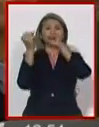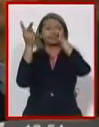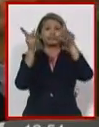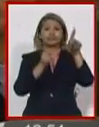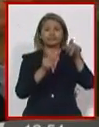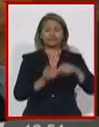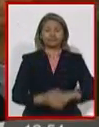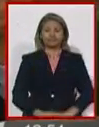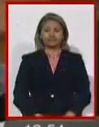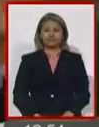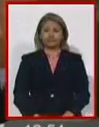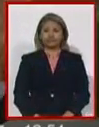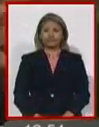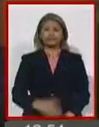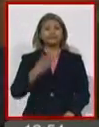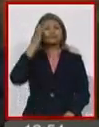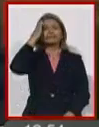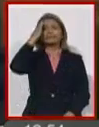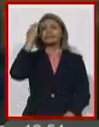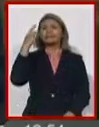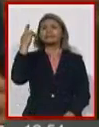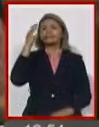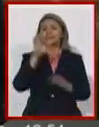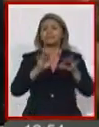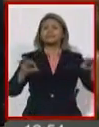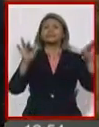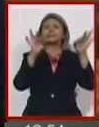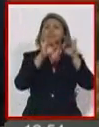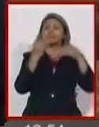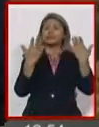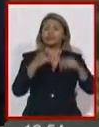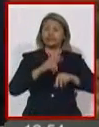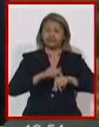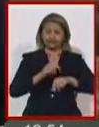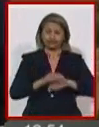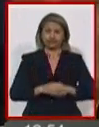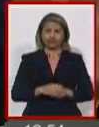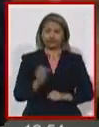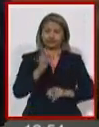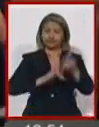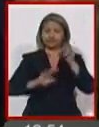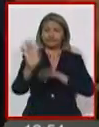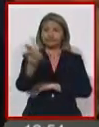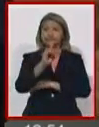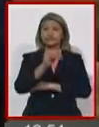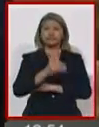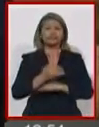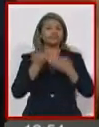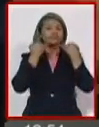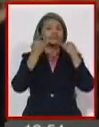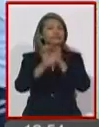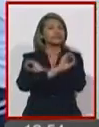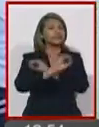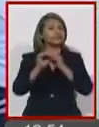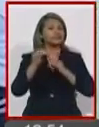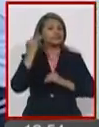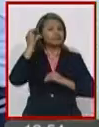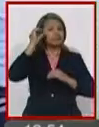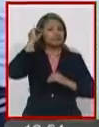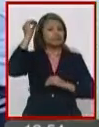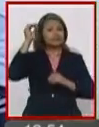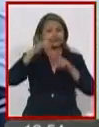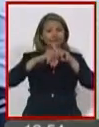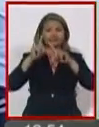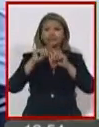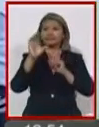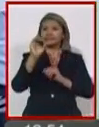Pando. ¿Por qué razón esto es importante? En este momento el pueblo boliviano está desinformado, hay opiniones